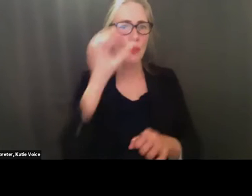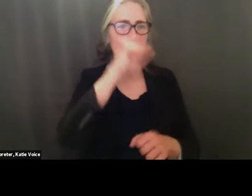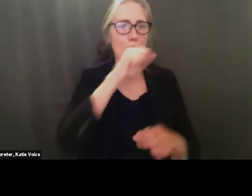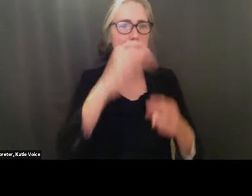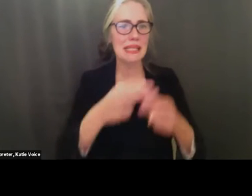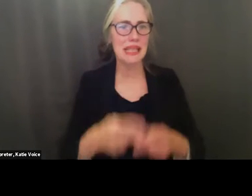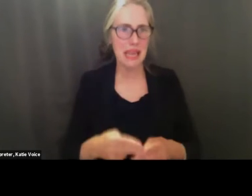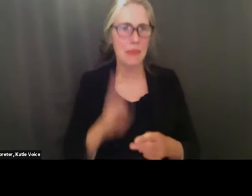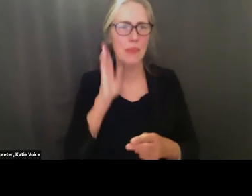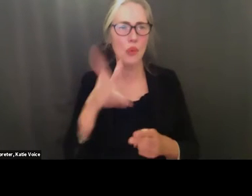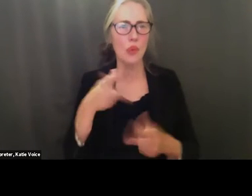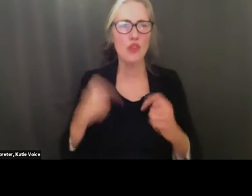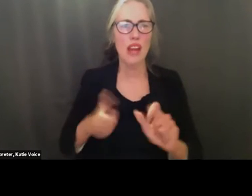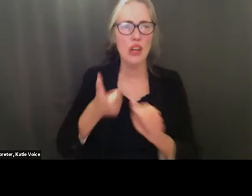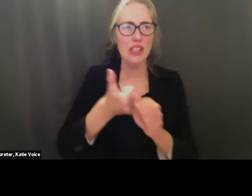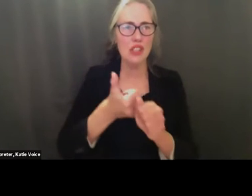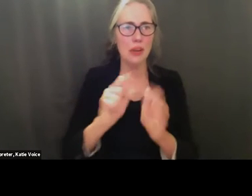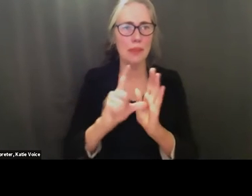Gracias, Sandra.